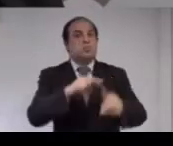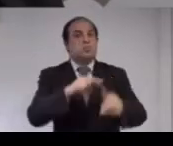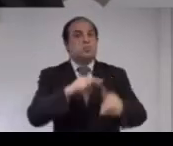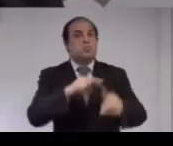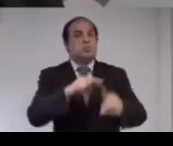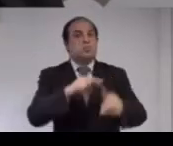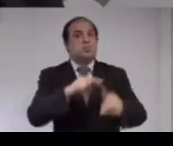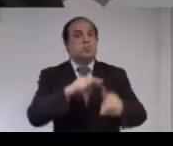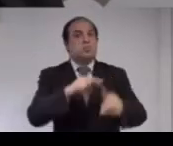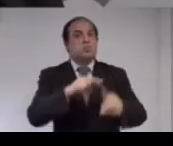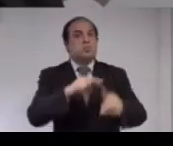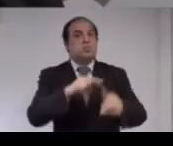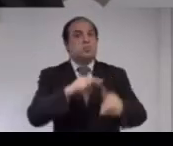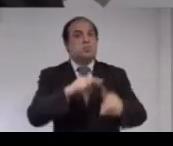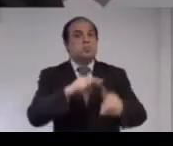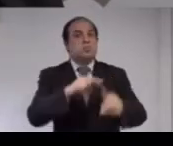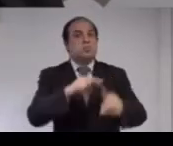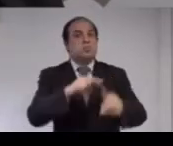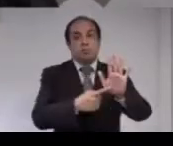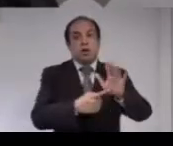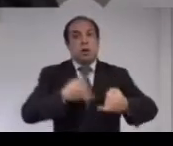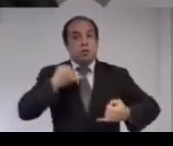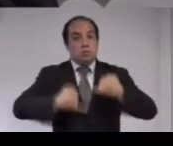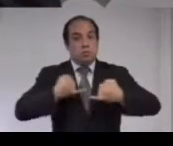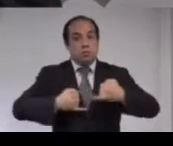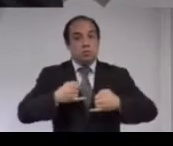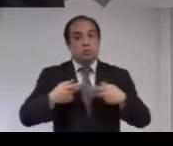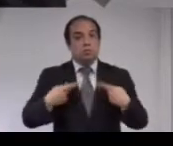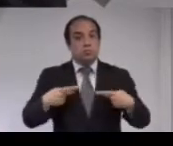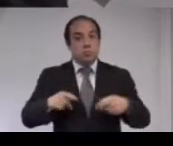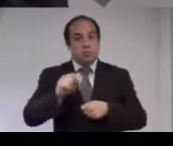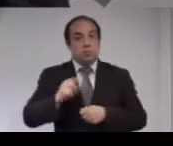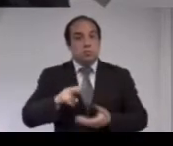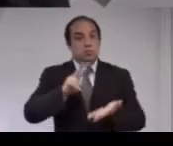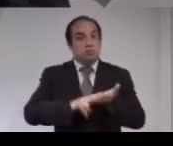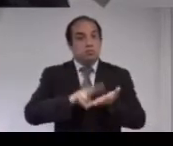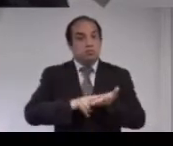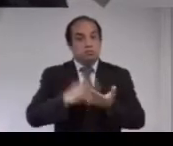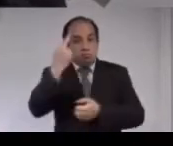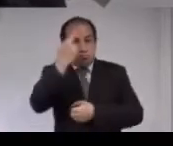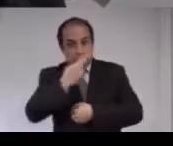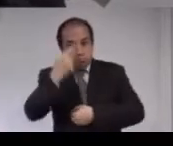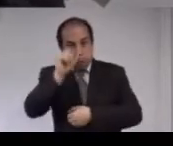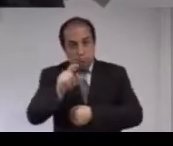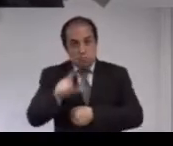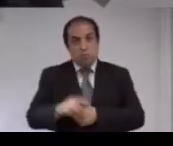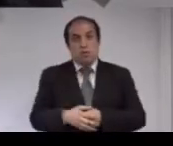y, por supuesto, presentado ante el juez, quien también valorará los mismos para que pueda